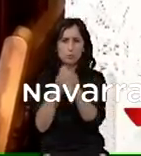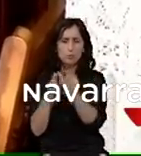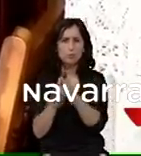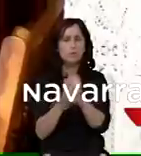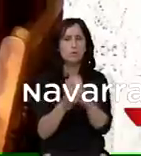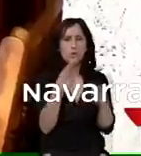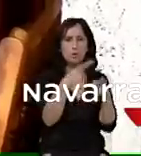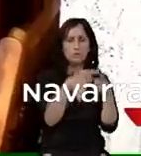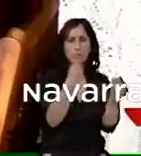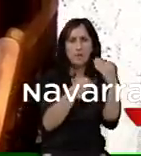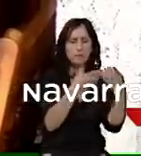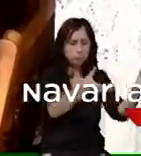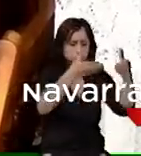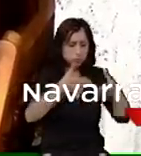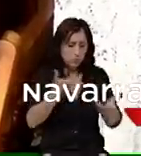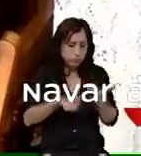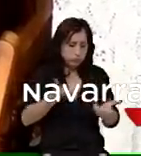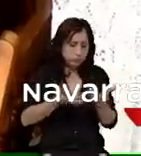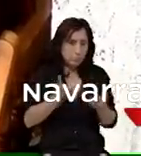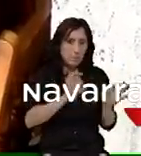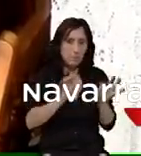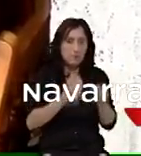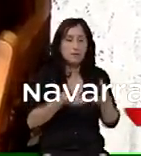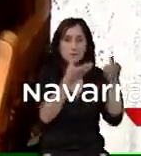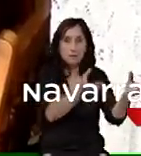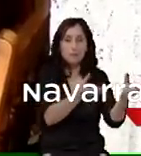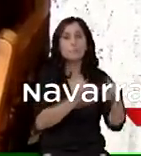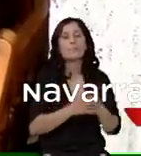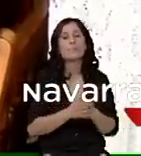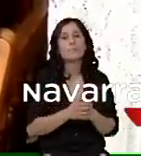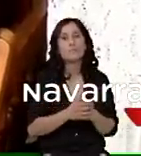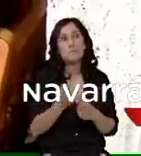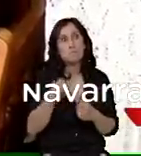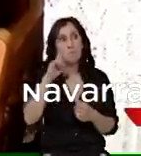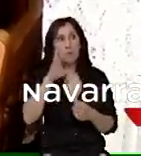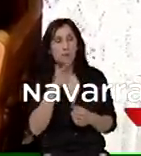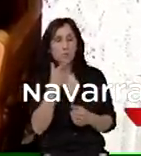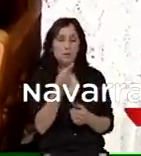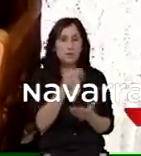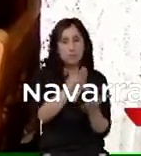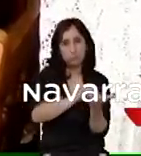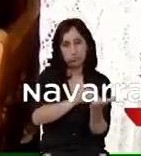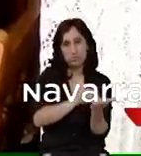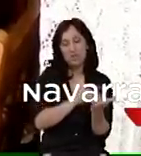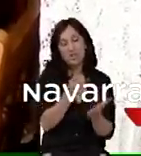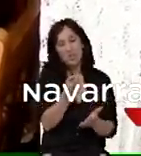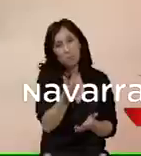yo les... cuando ya se les hacíamos, pues yo les cobraba lo que me parecía muy poca cosa porque no me hice rica, vaya.